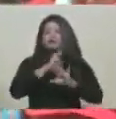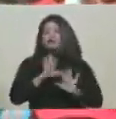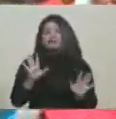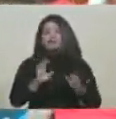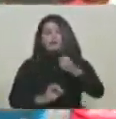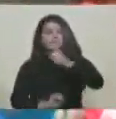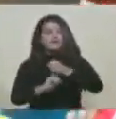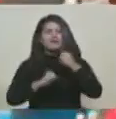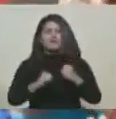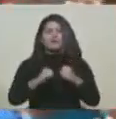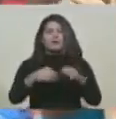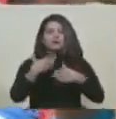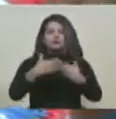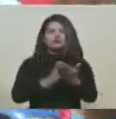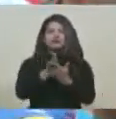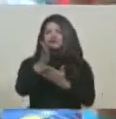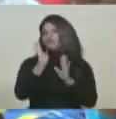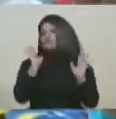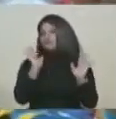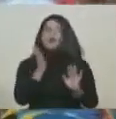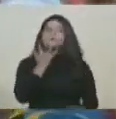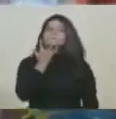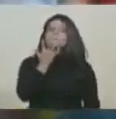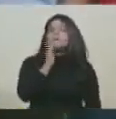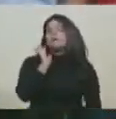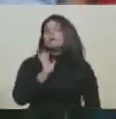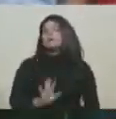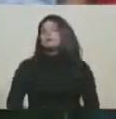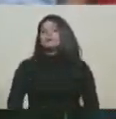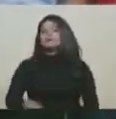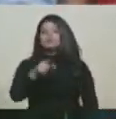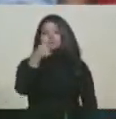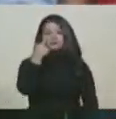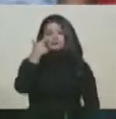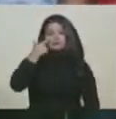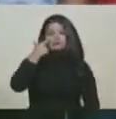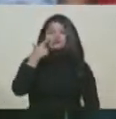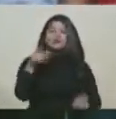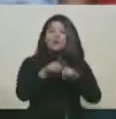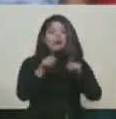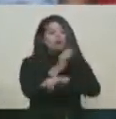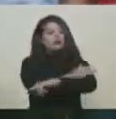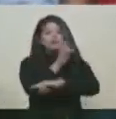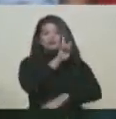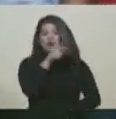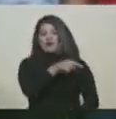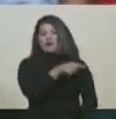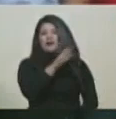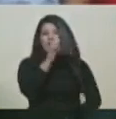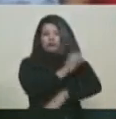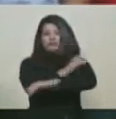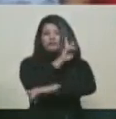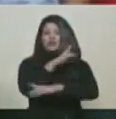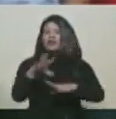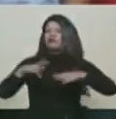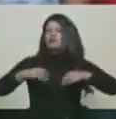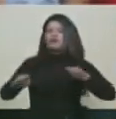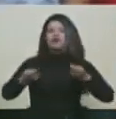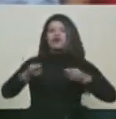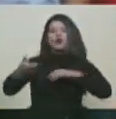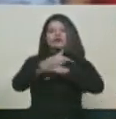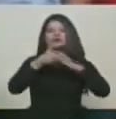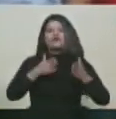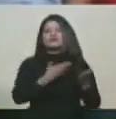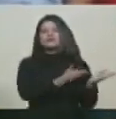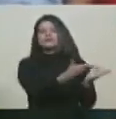avanzando. Imaginemos nosotros a la derecha venezolana al frente de 20 gobernaciones. ¿Qué